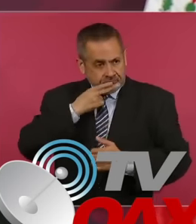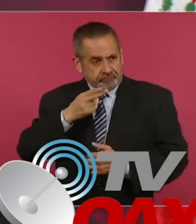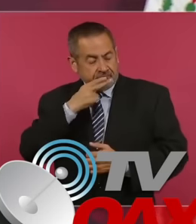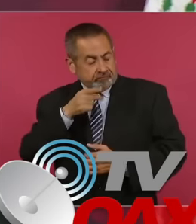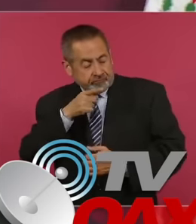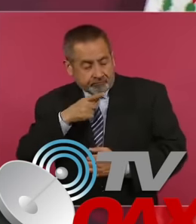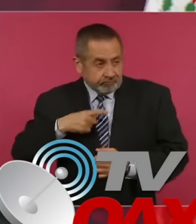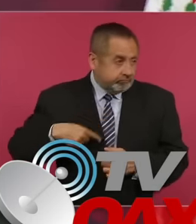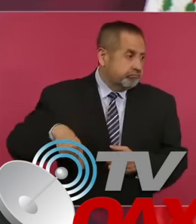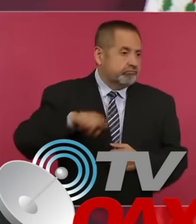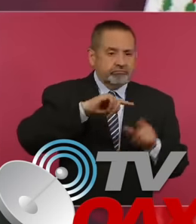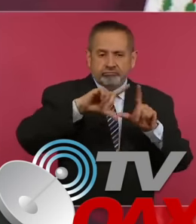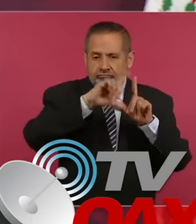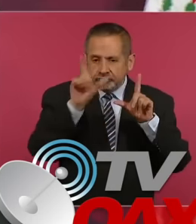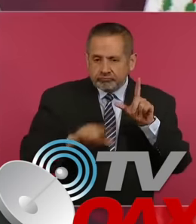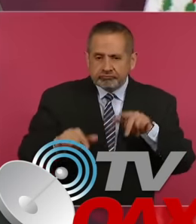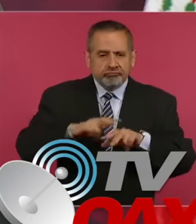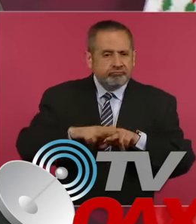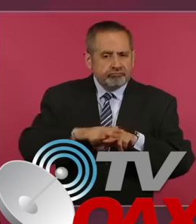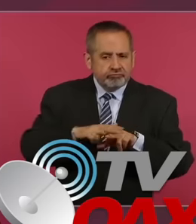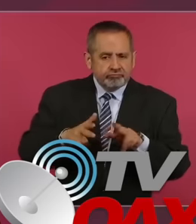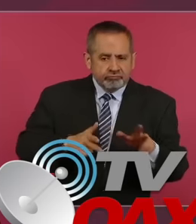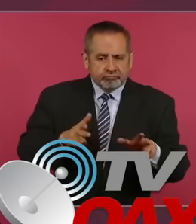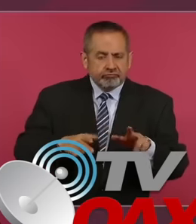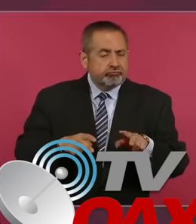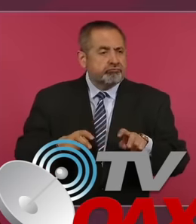esta cláusula.